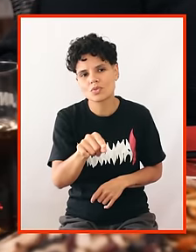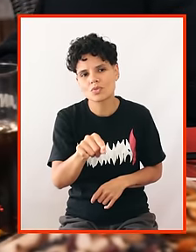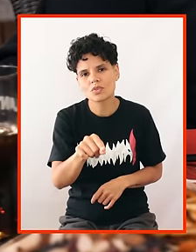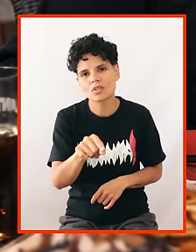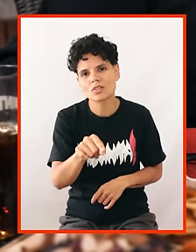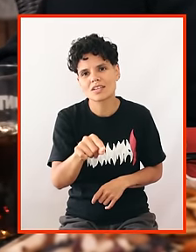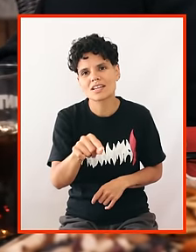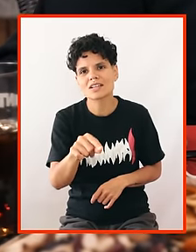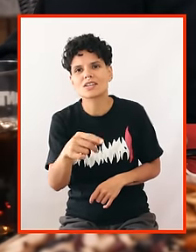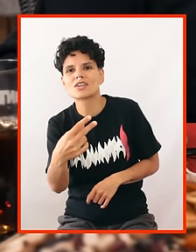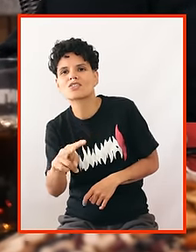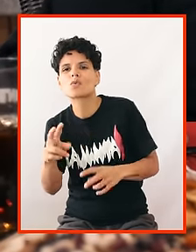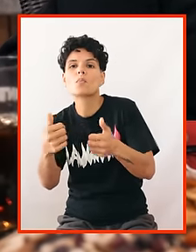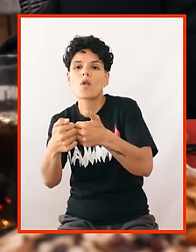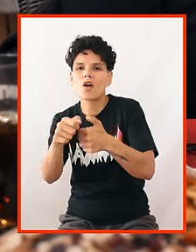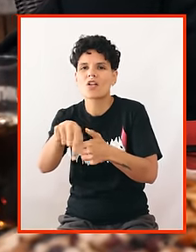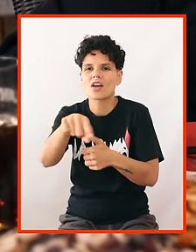historia.